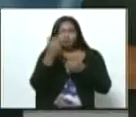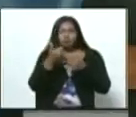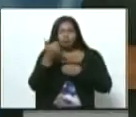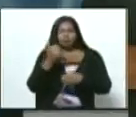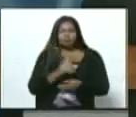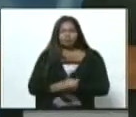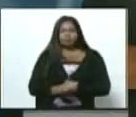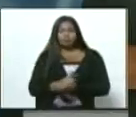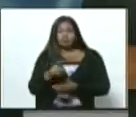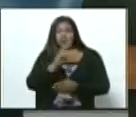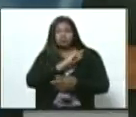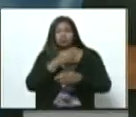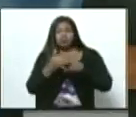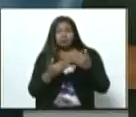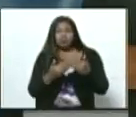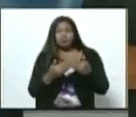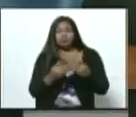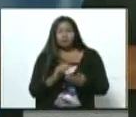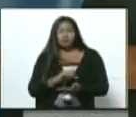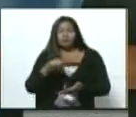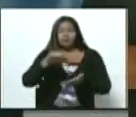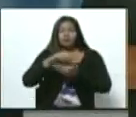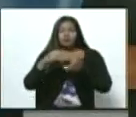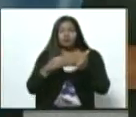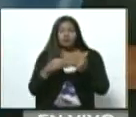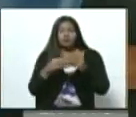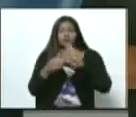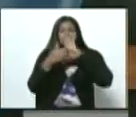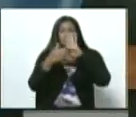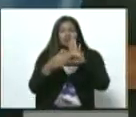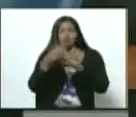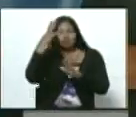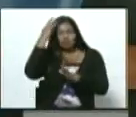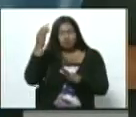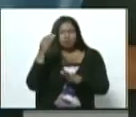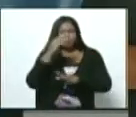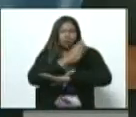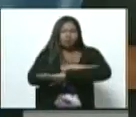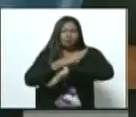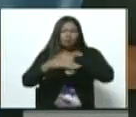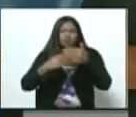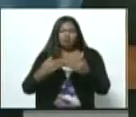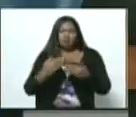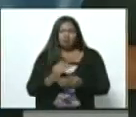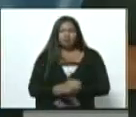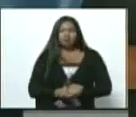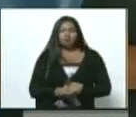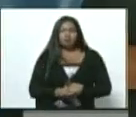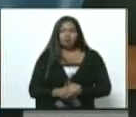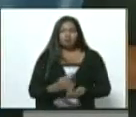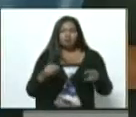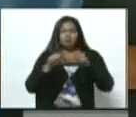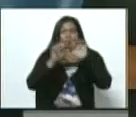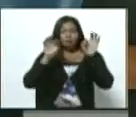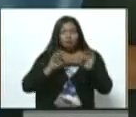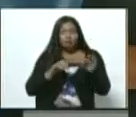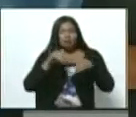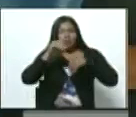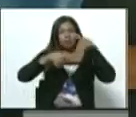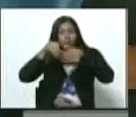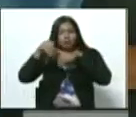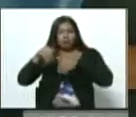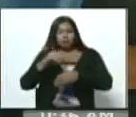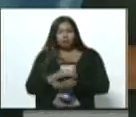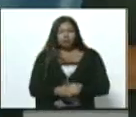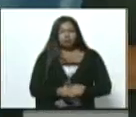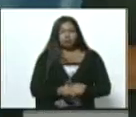este poder, el Poder Ciudadano, representado en el Consejo Moral Republicano, y el Poder Electoral.